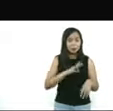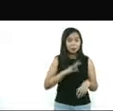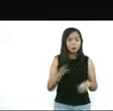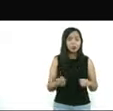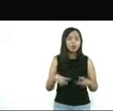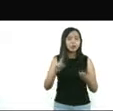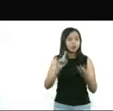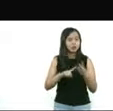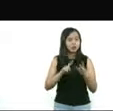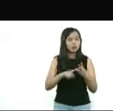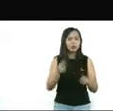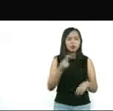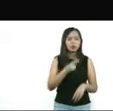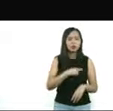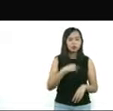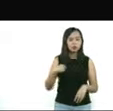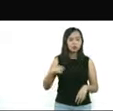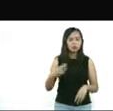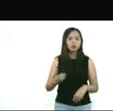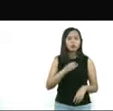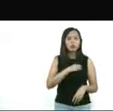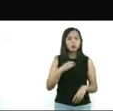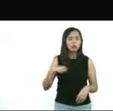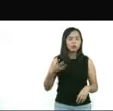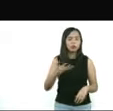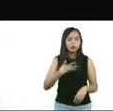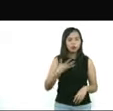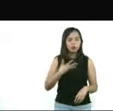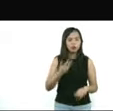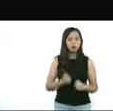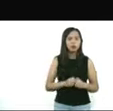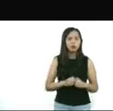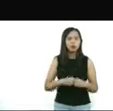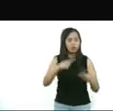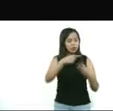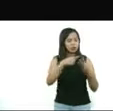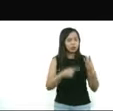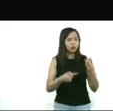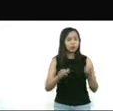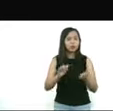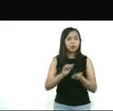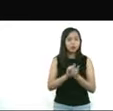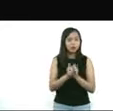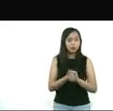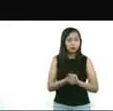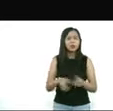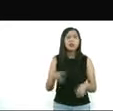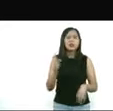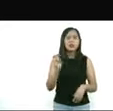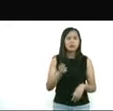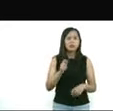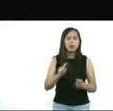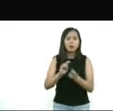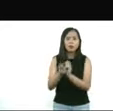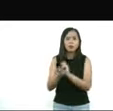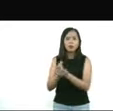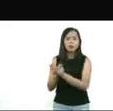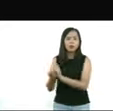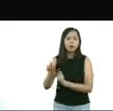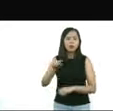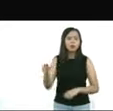tercero, que estamos obligados a hacerlo solo por el voto individual. Estos cambios van modificando el sistema político. Por